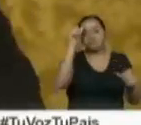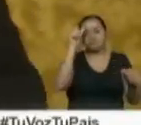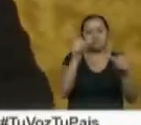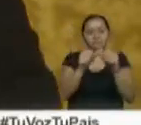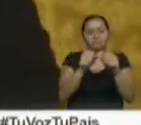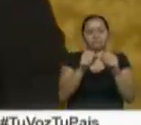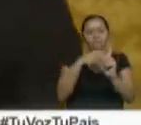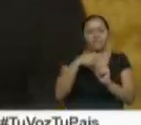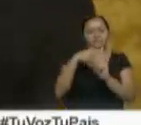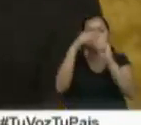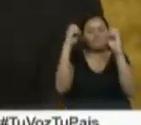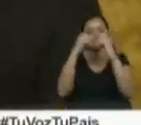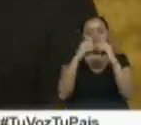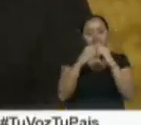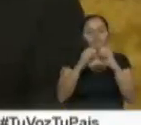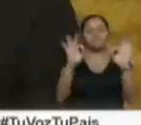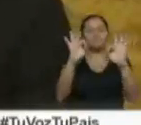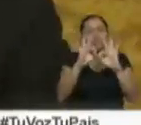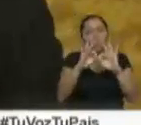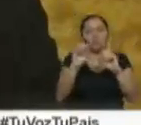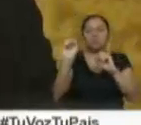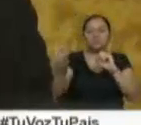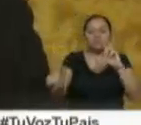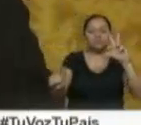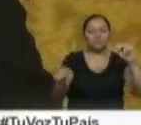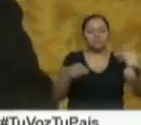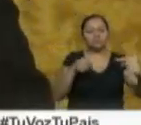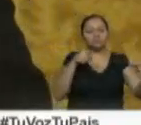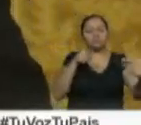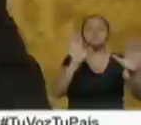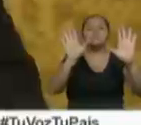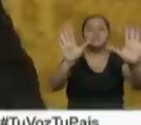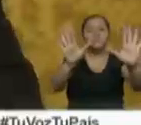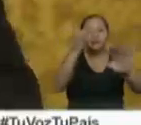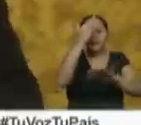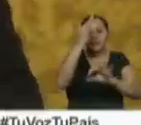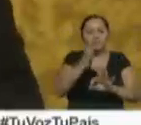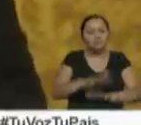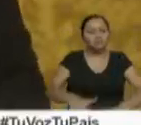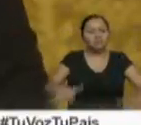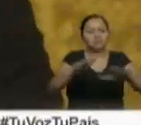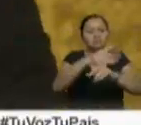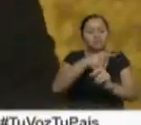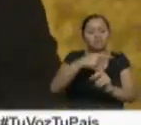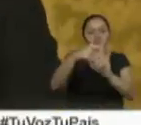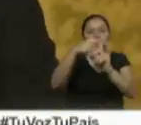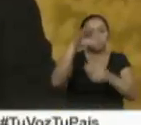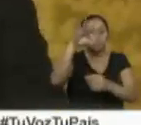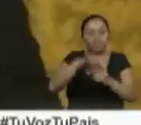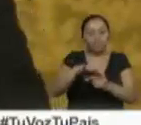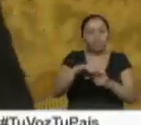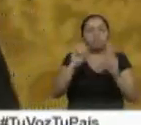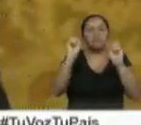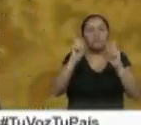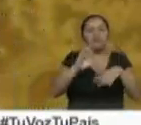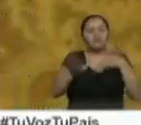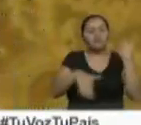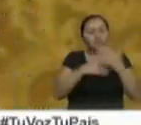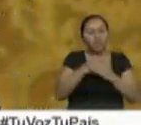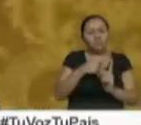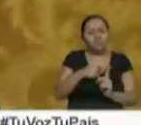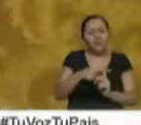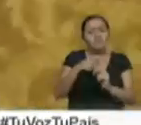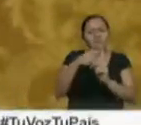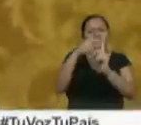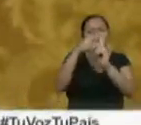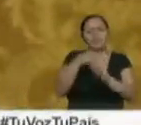las afinidades, simpatías o antipatías que nos llevan a decidir nuestro voto, nos debe asistir en todo momento